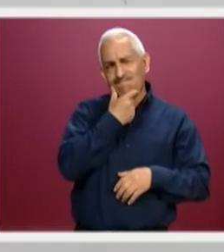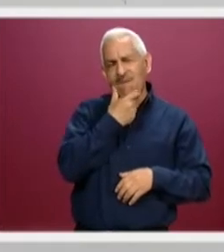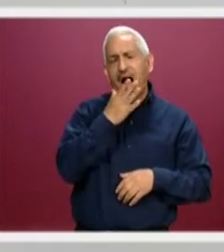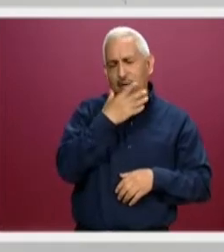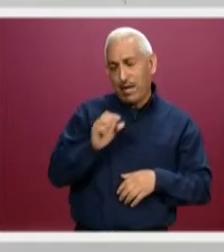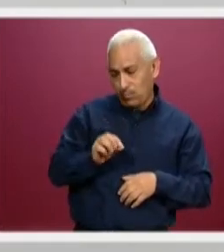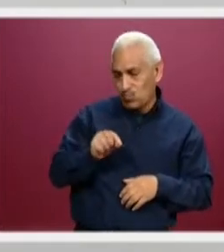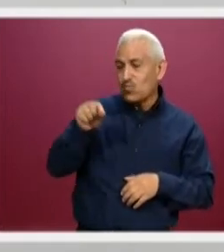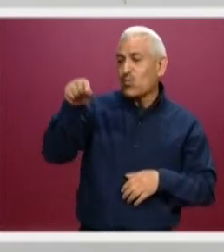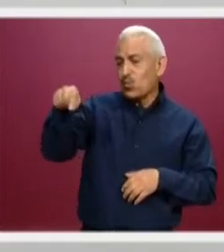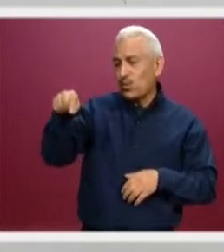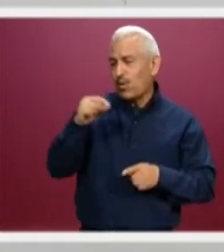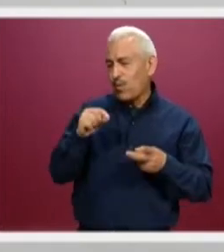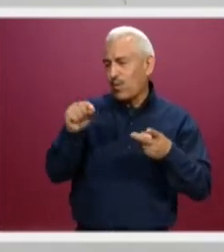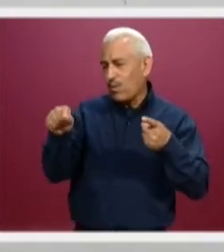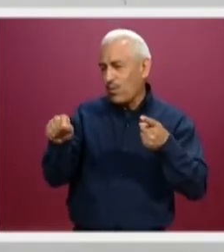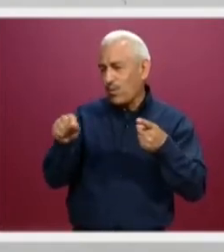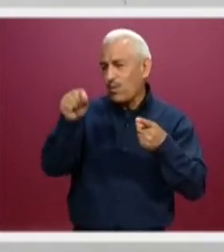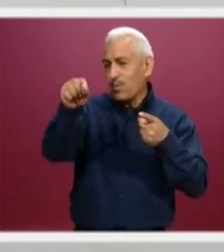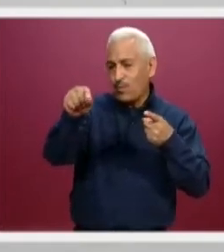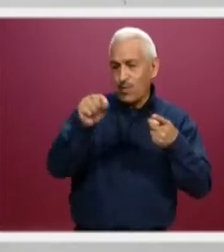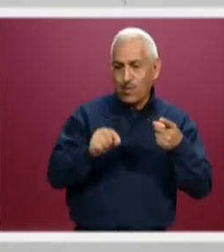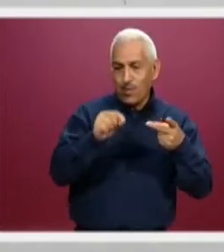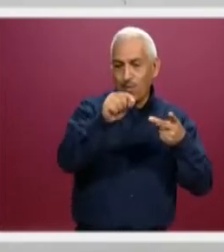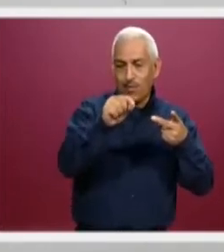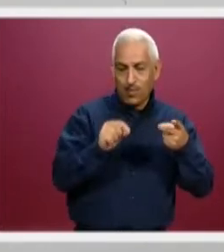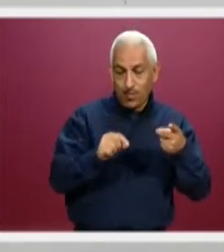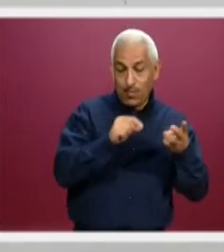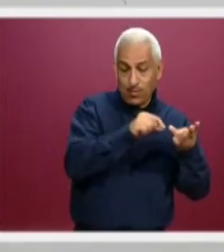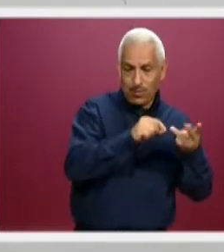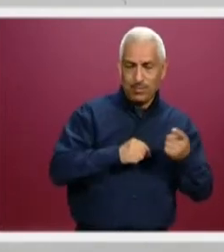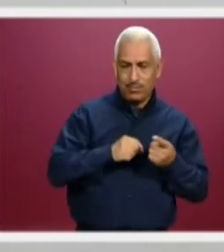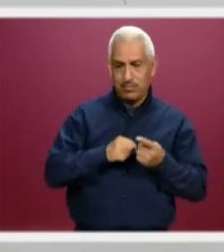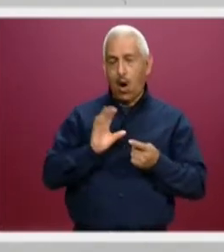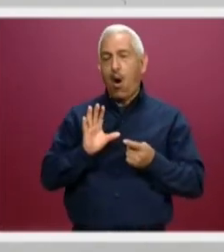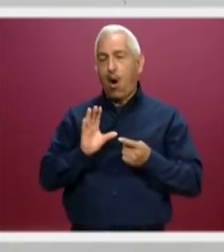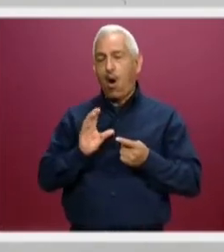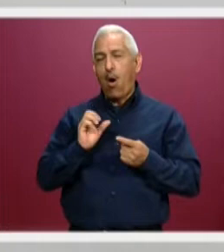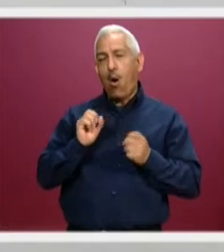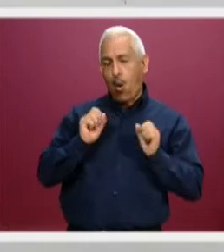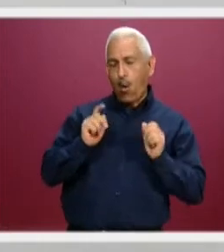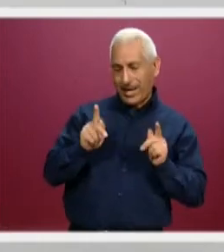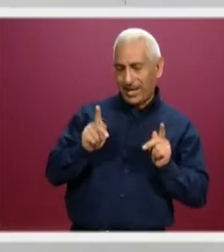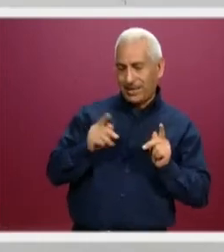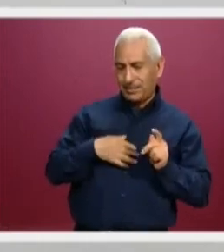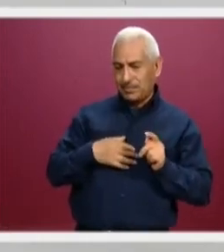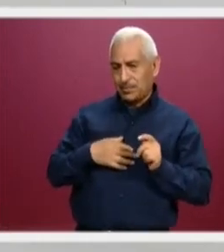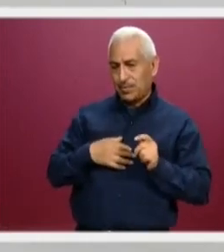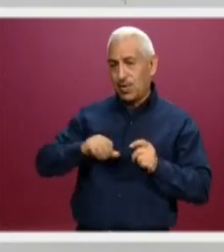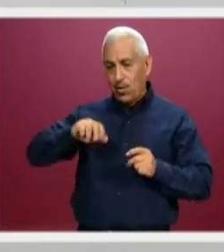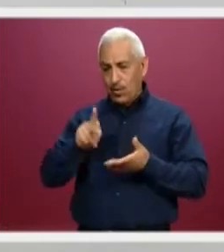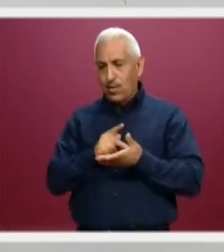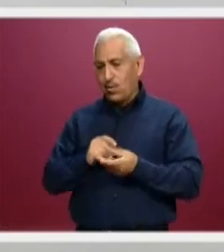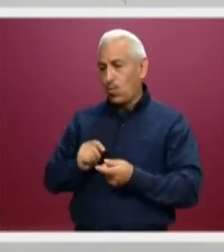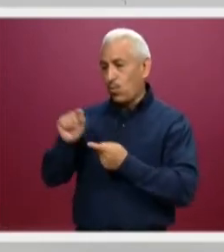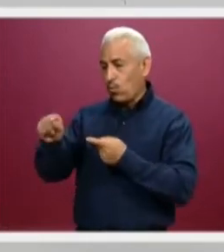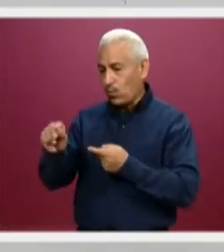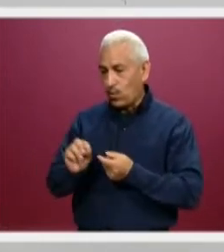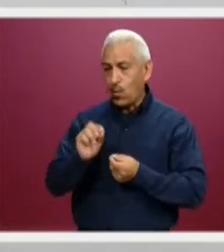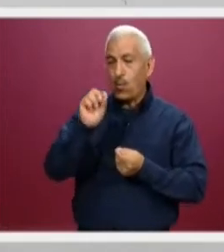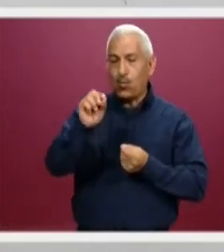1 1 1 vamos a seguir así hasta que ya no tengamos nada 1